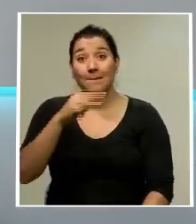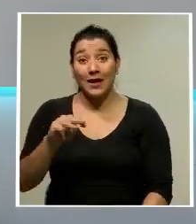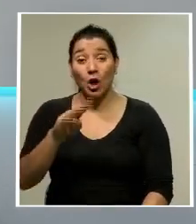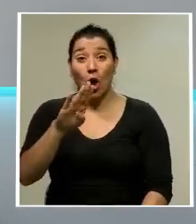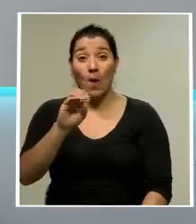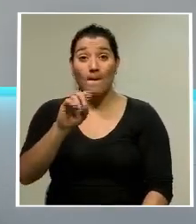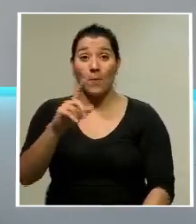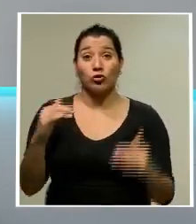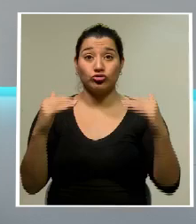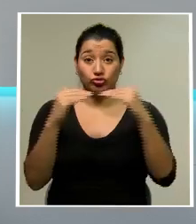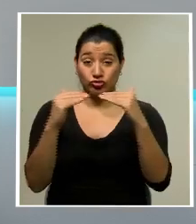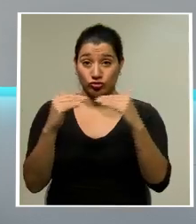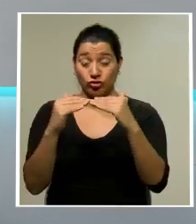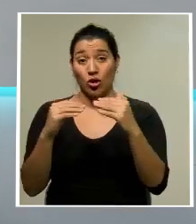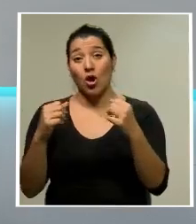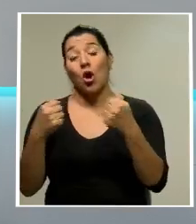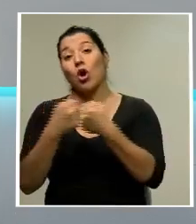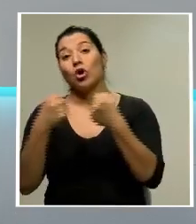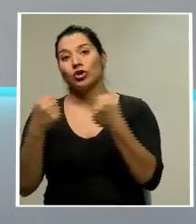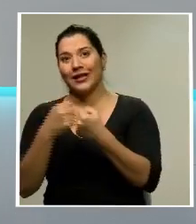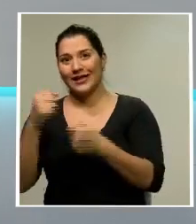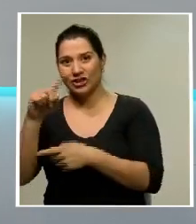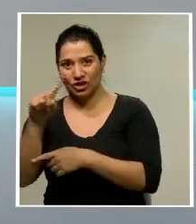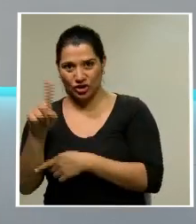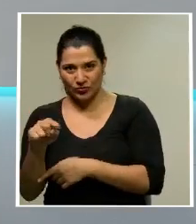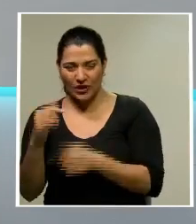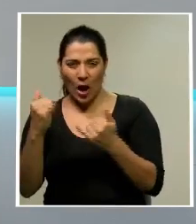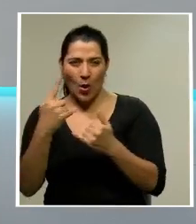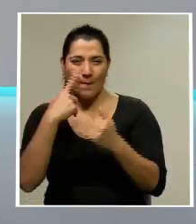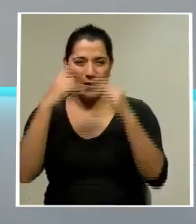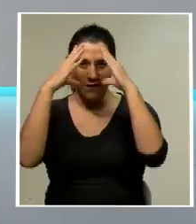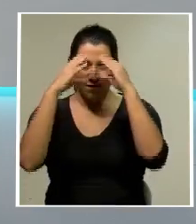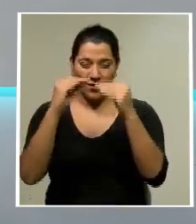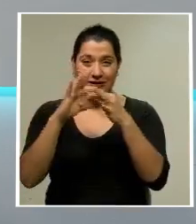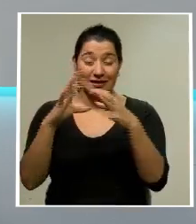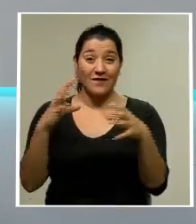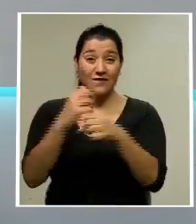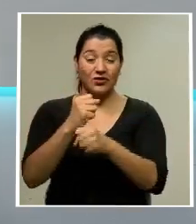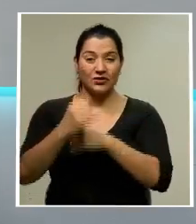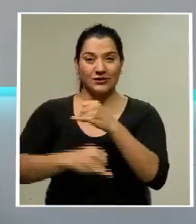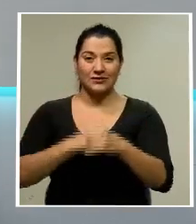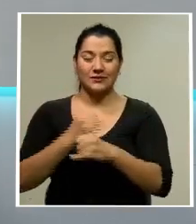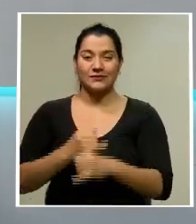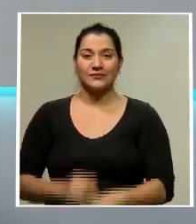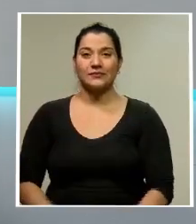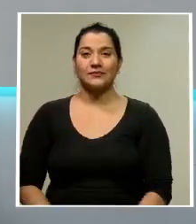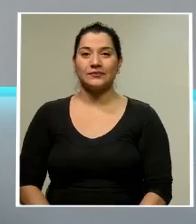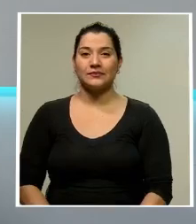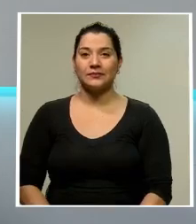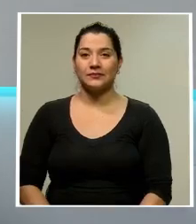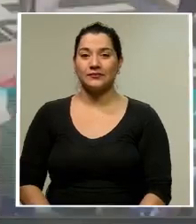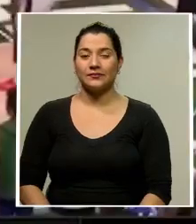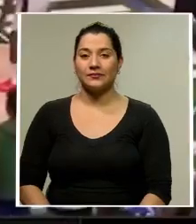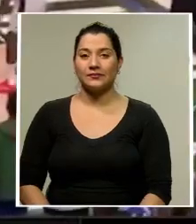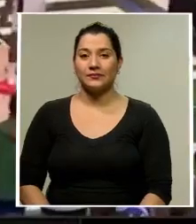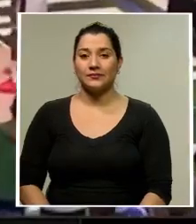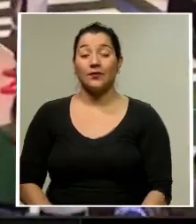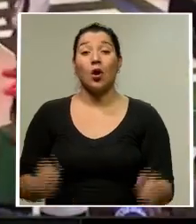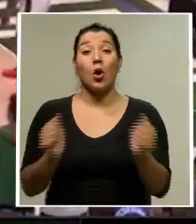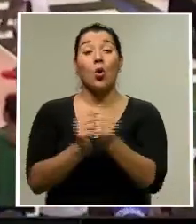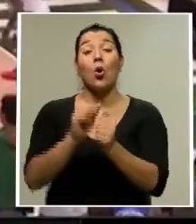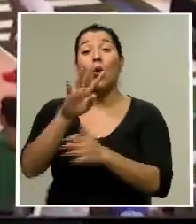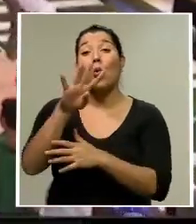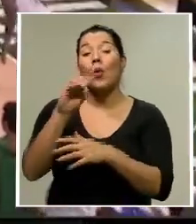la serie ante los Suns. Esta y otras noticias en el siguiente resumen internacional. Con 40 puntos de